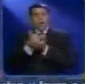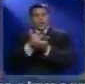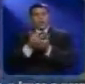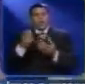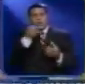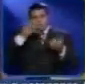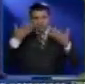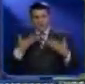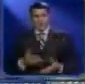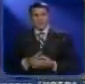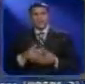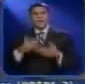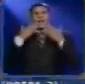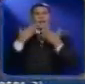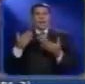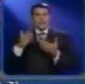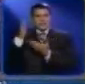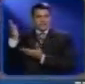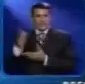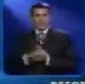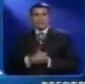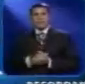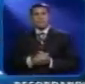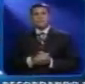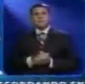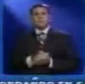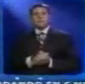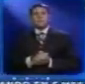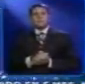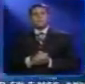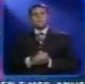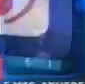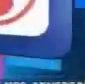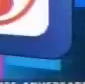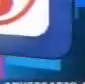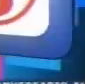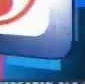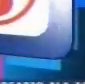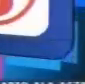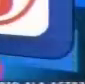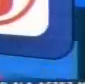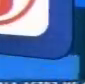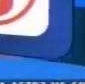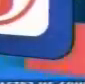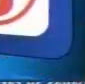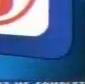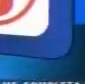su bienestar. Gracias por estar allí. Bienestar.